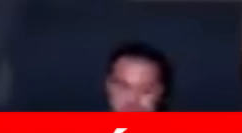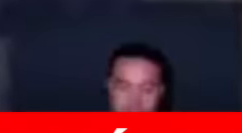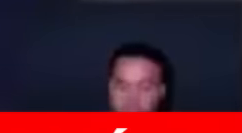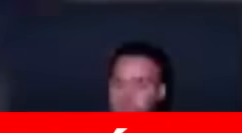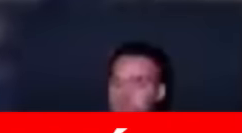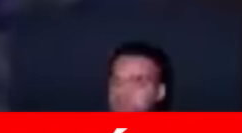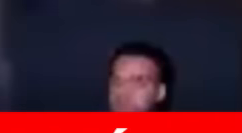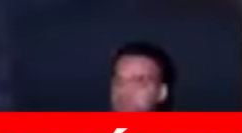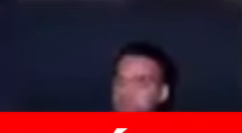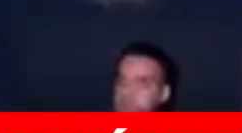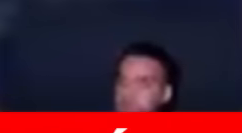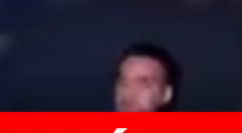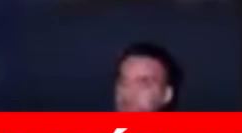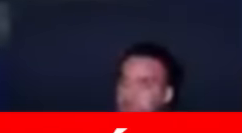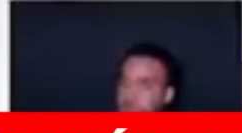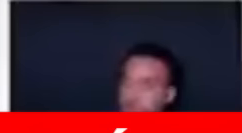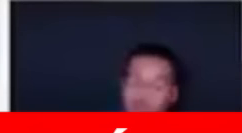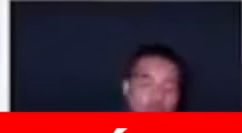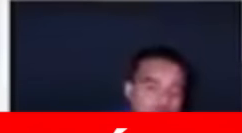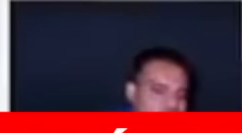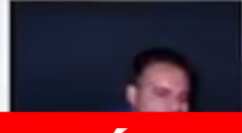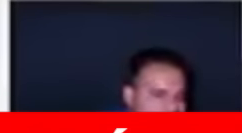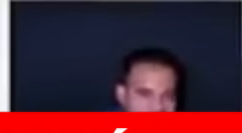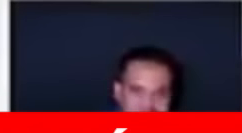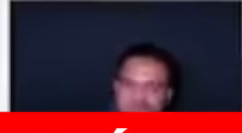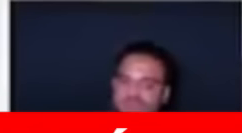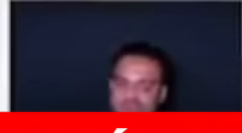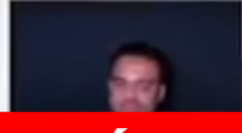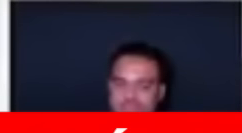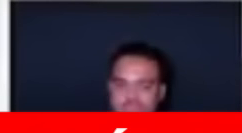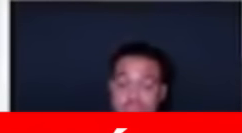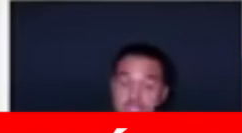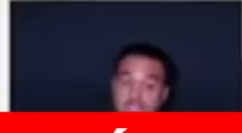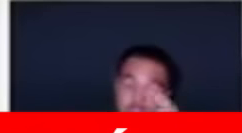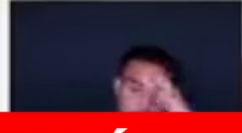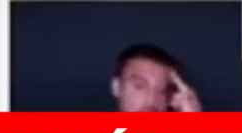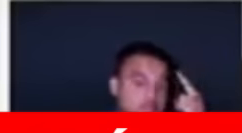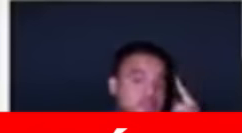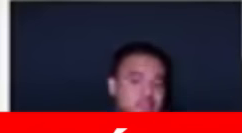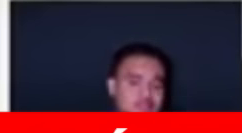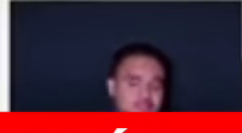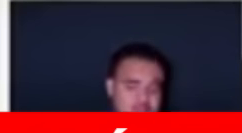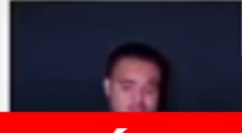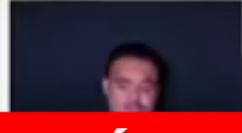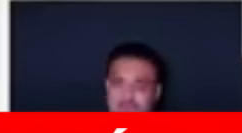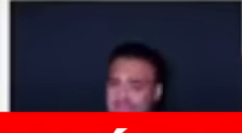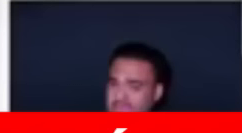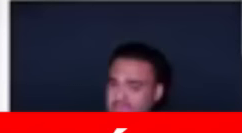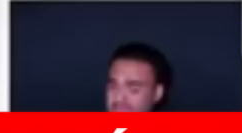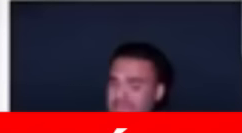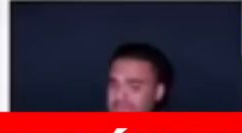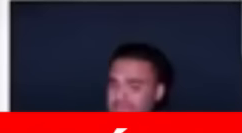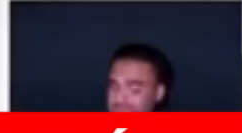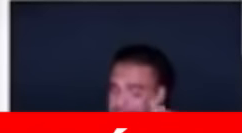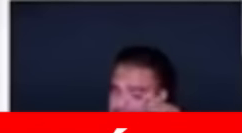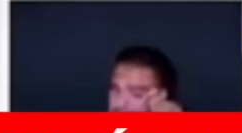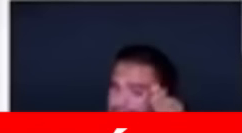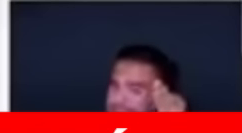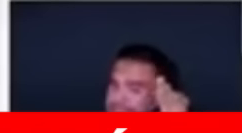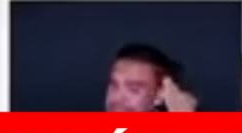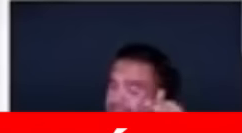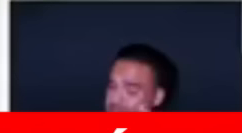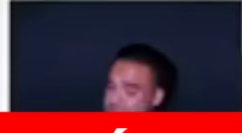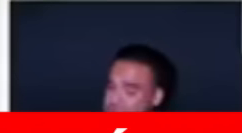porque veo con preocupación que México está pasando por un momento de gran